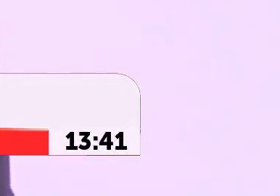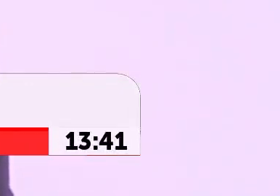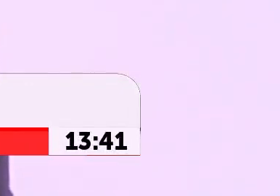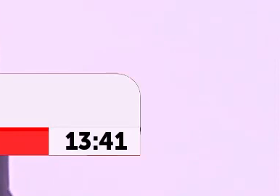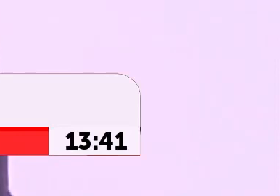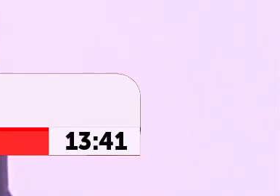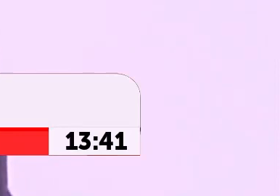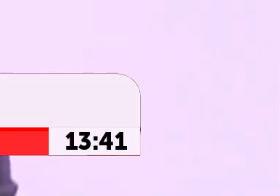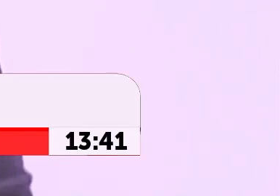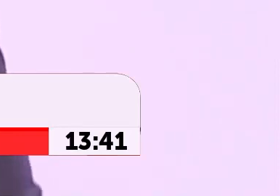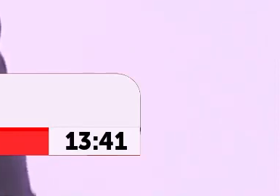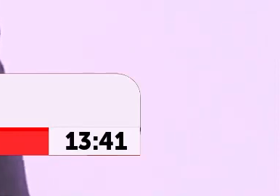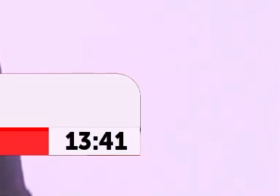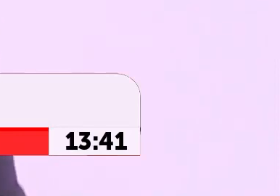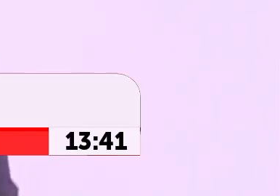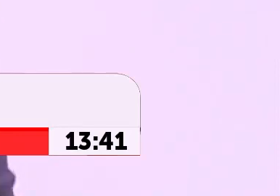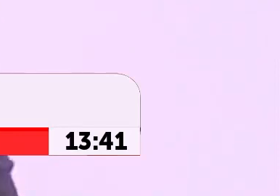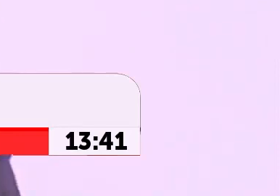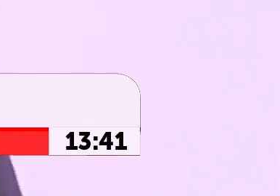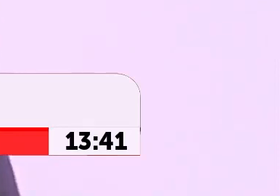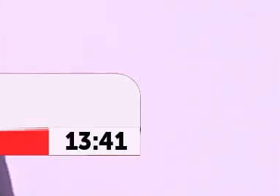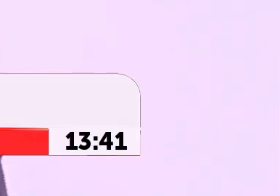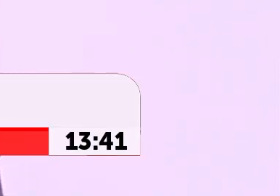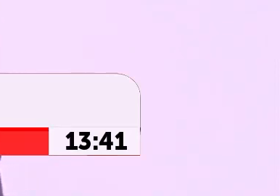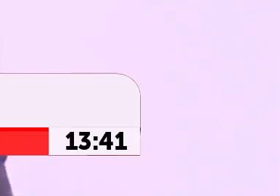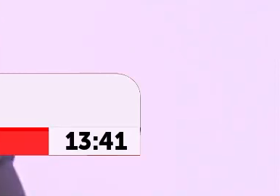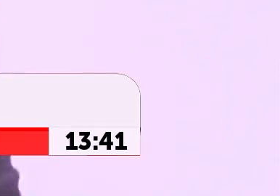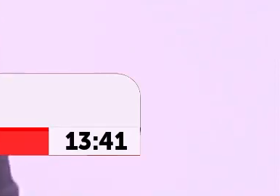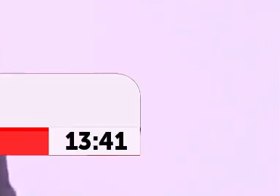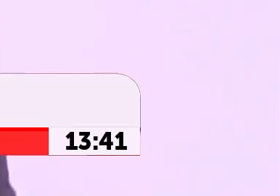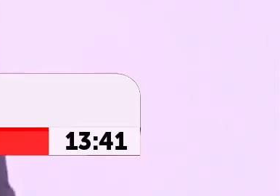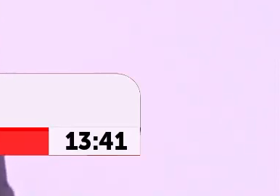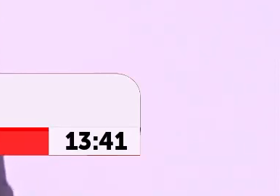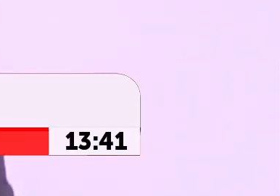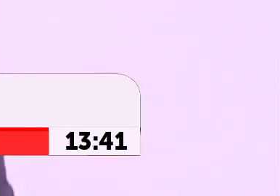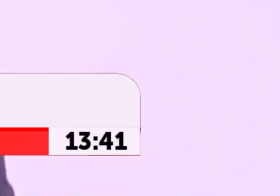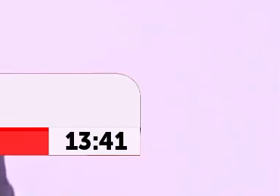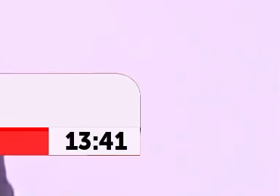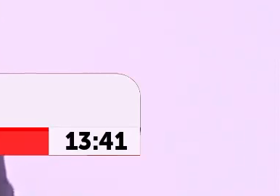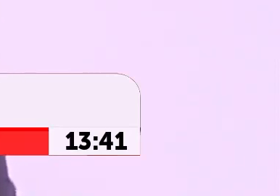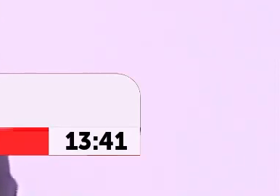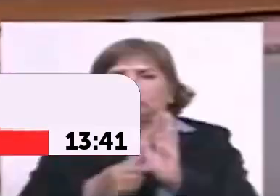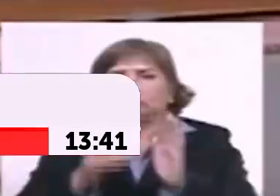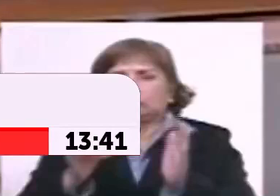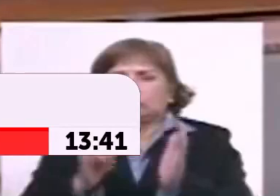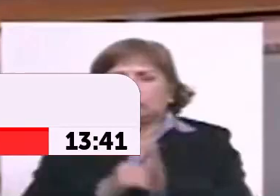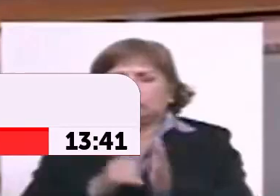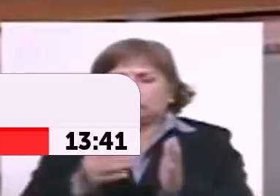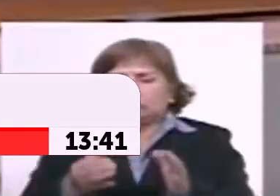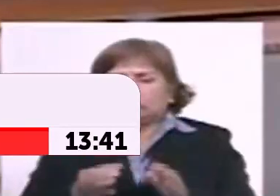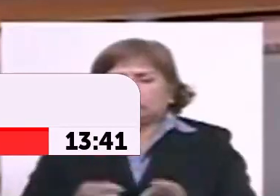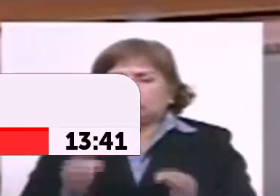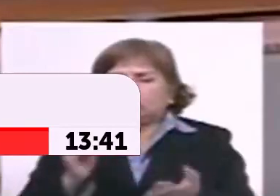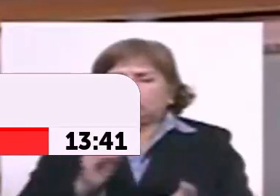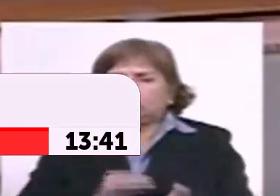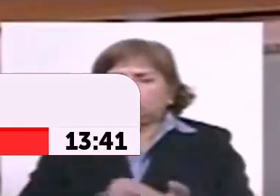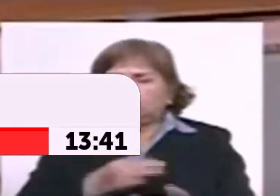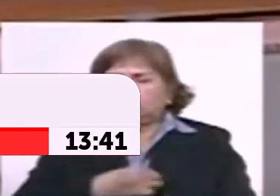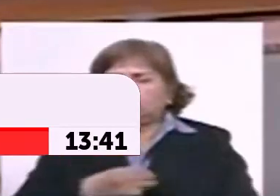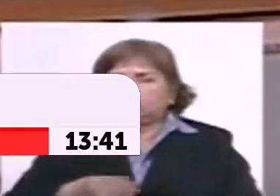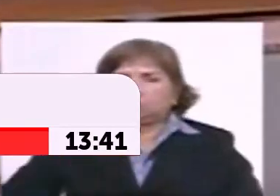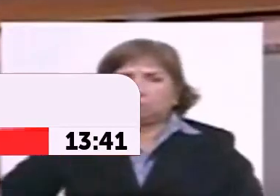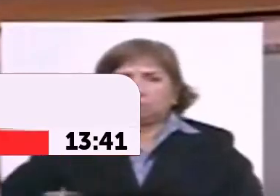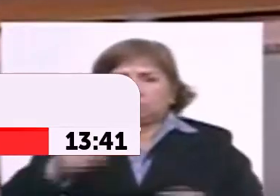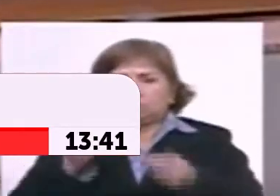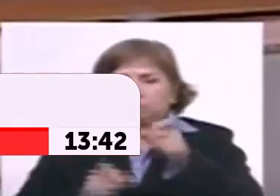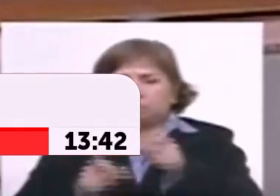momento el congresista este aventura le pregunta si tiene pensado renunciar a su cargo a lo que el ministro del